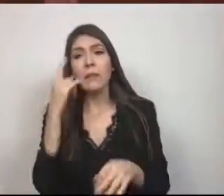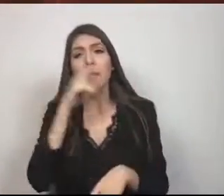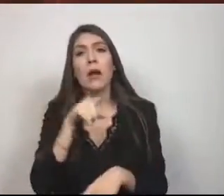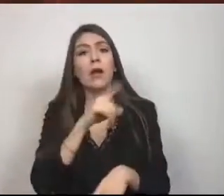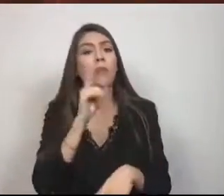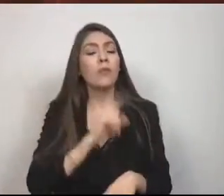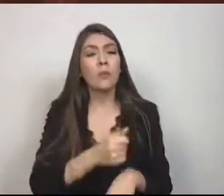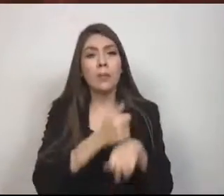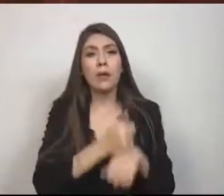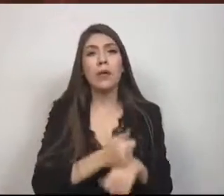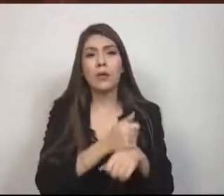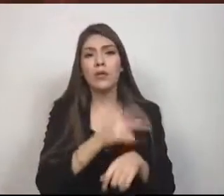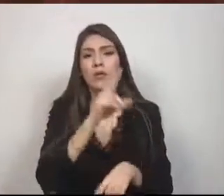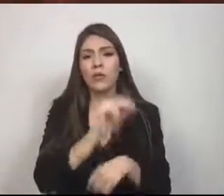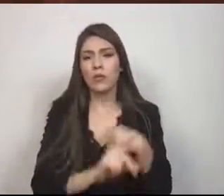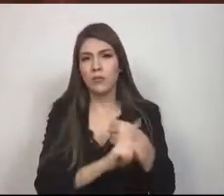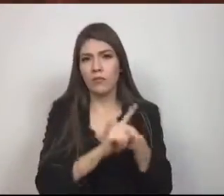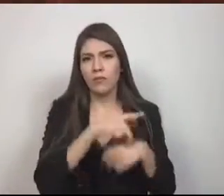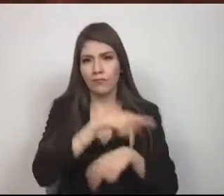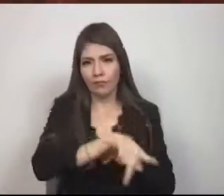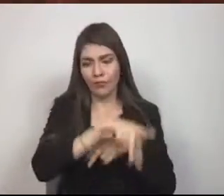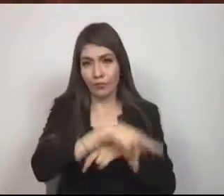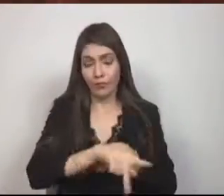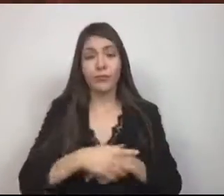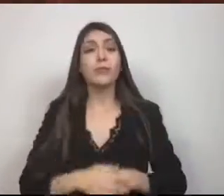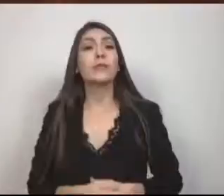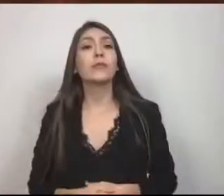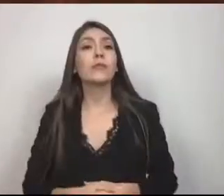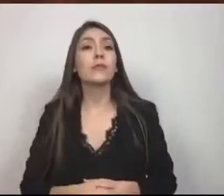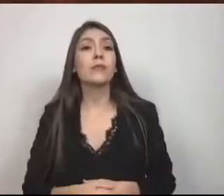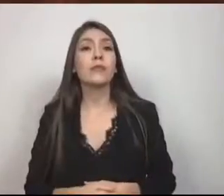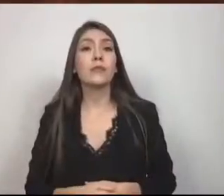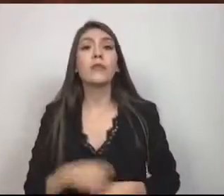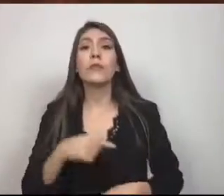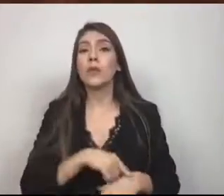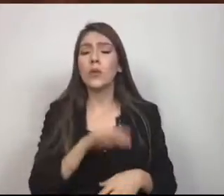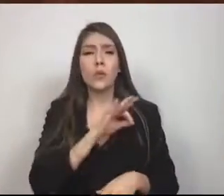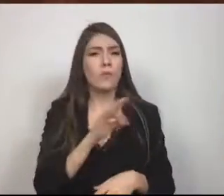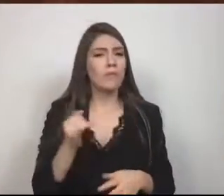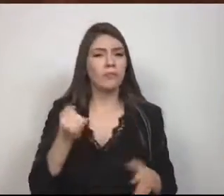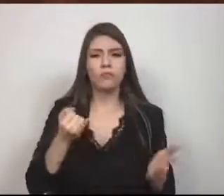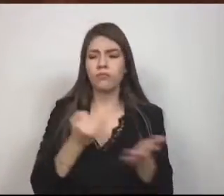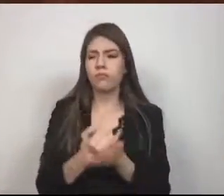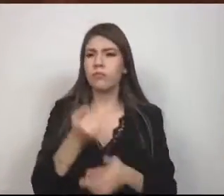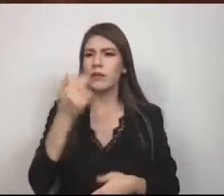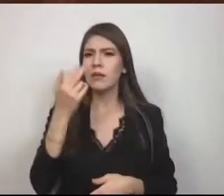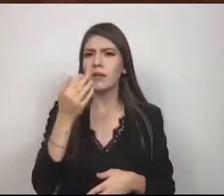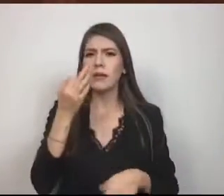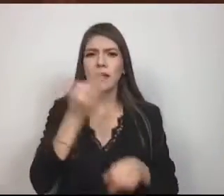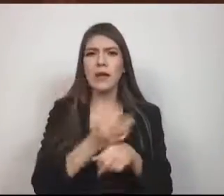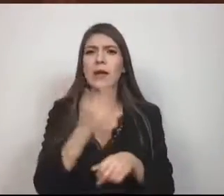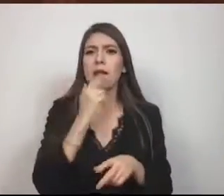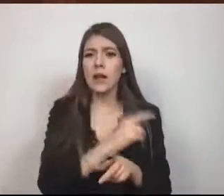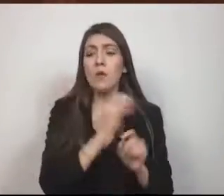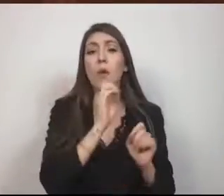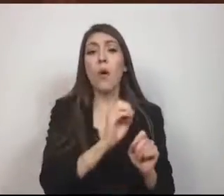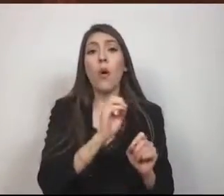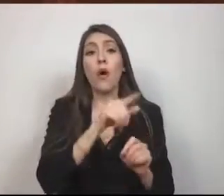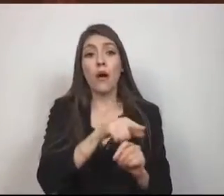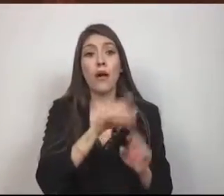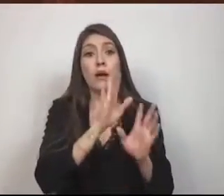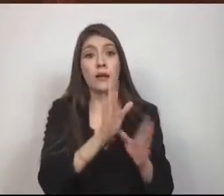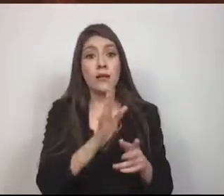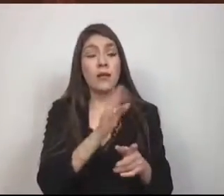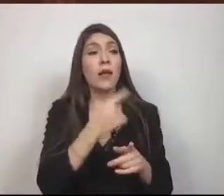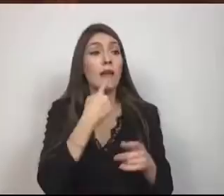Su expedición se llevará a cabo de manera inmediata o a más tardar dentro de las 4 horas siguientes al conocimiento de